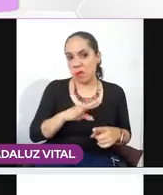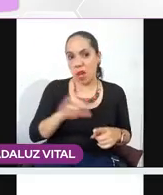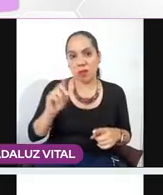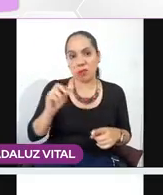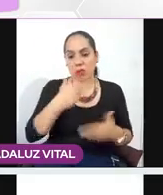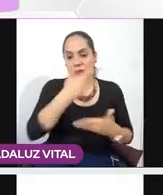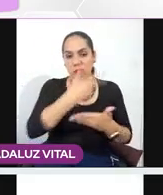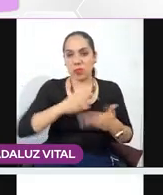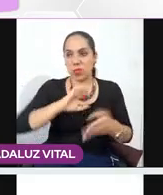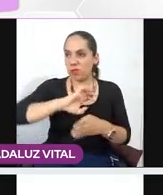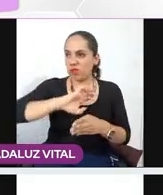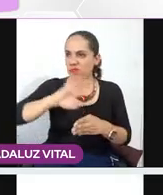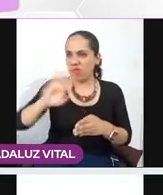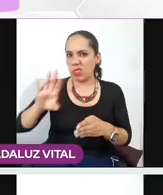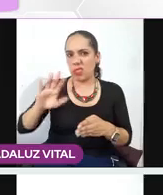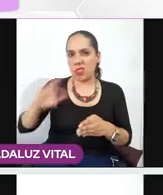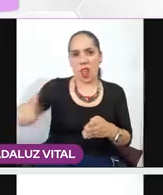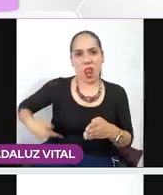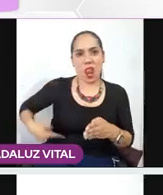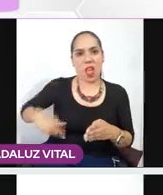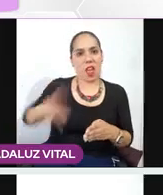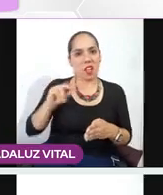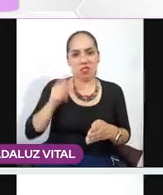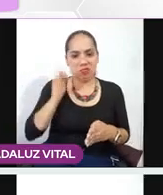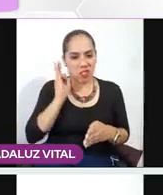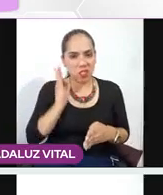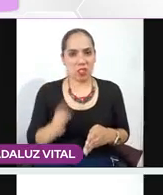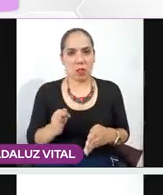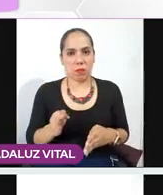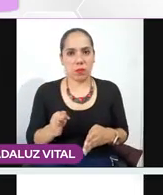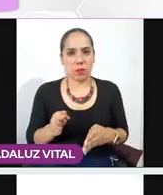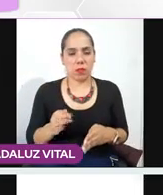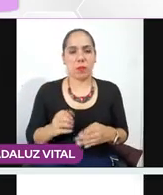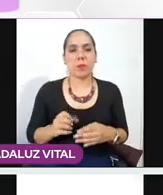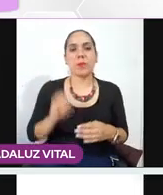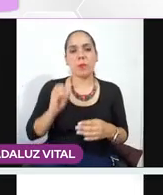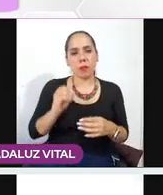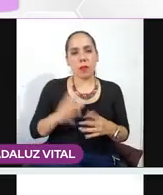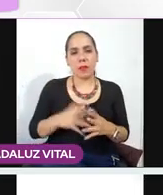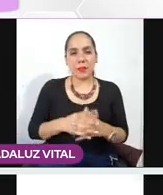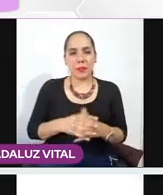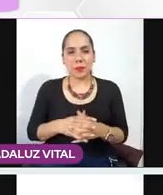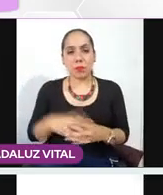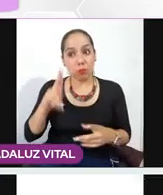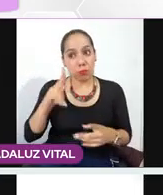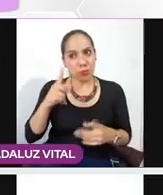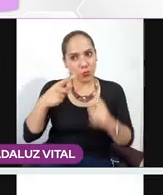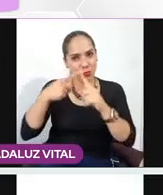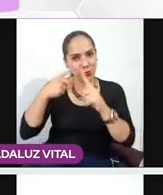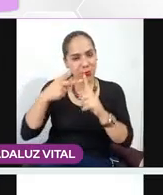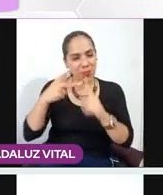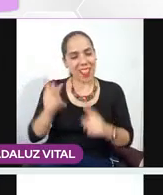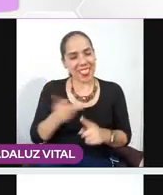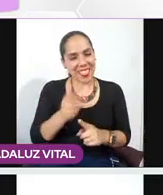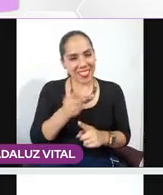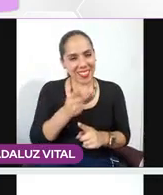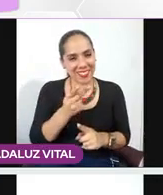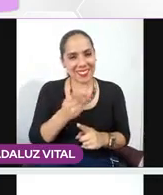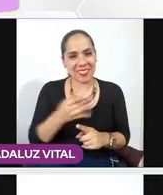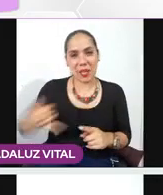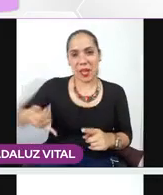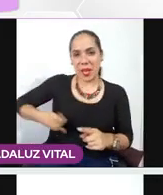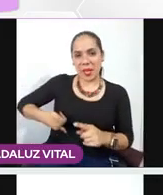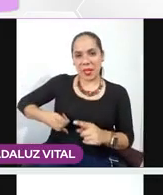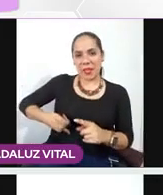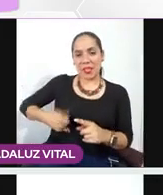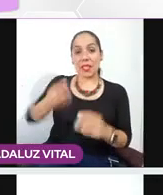extrañas. Bien, en ese mismo tenor, tengo ya dos preguntas interesantes que también me parecen súper